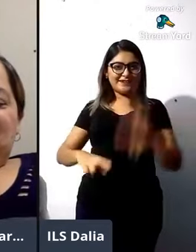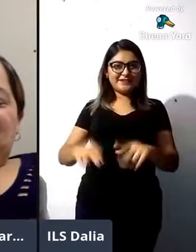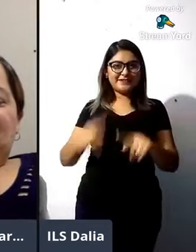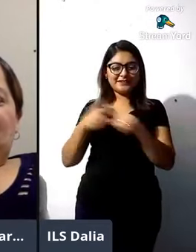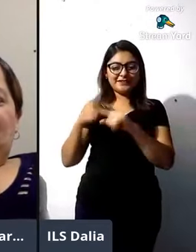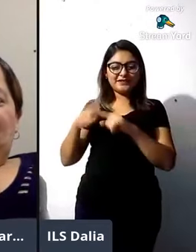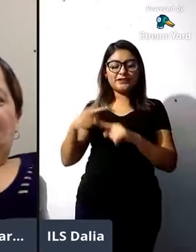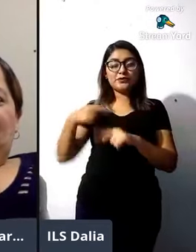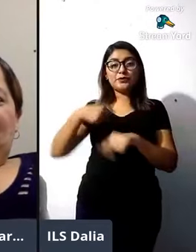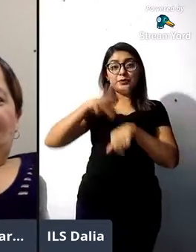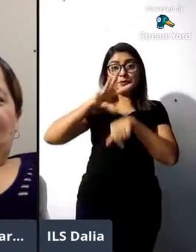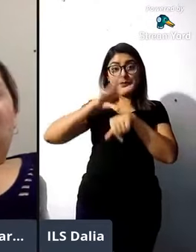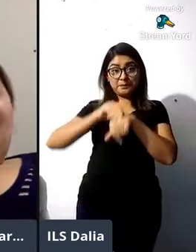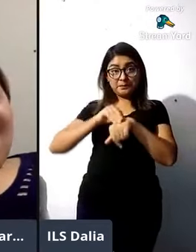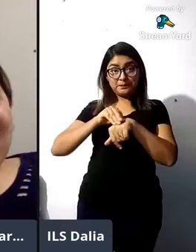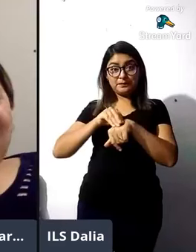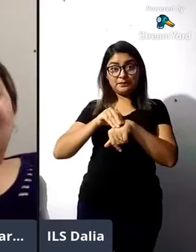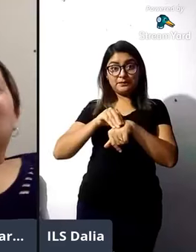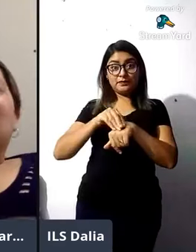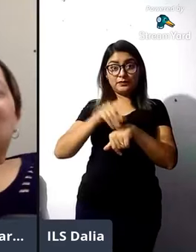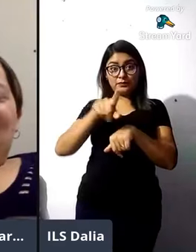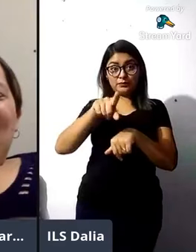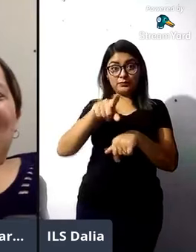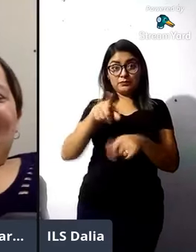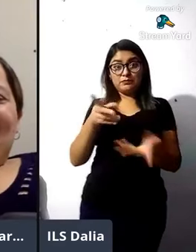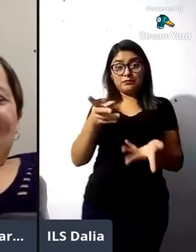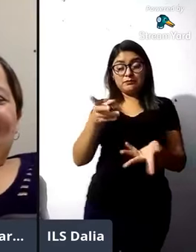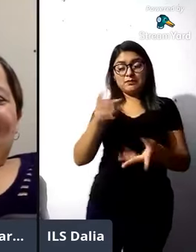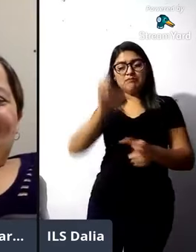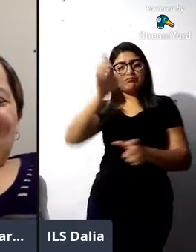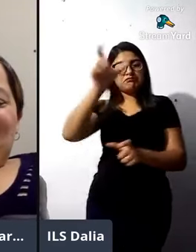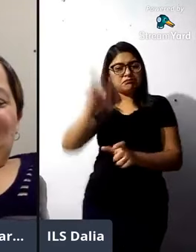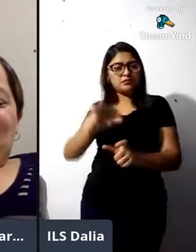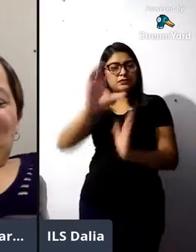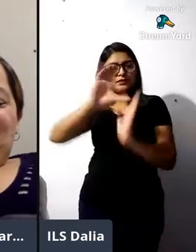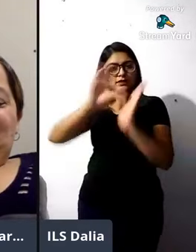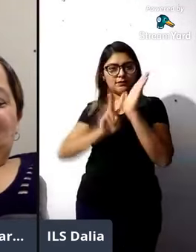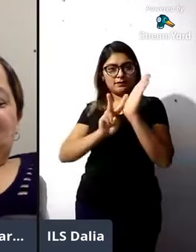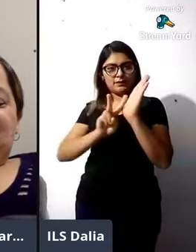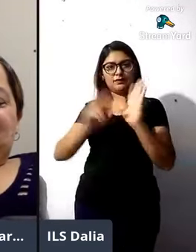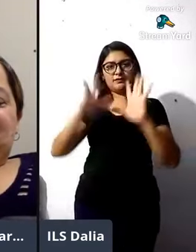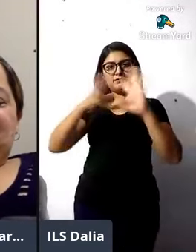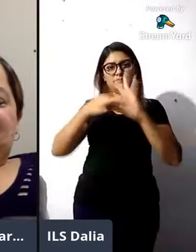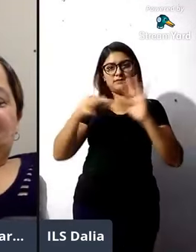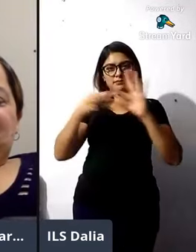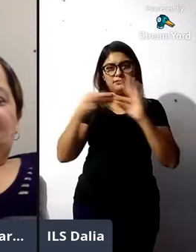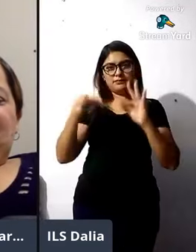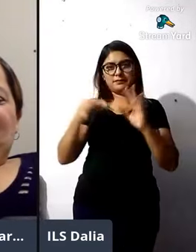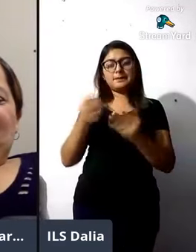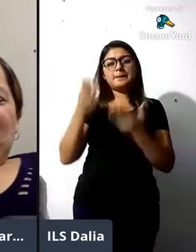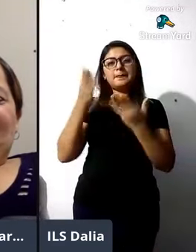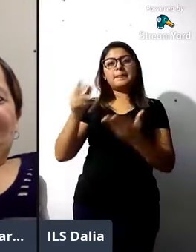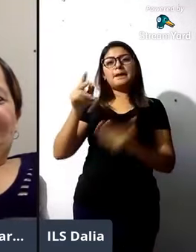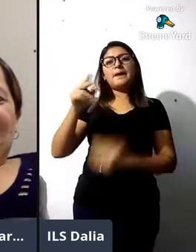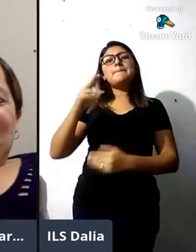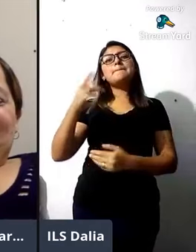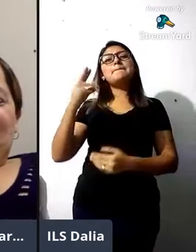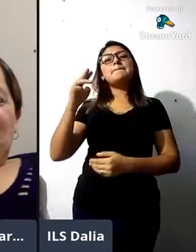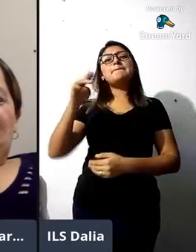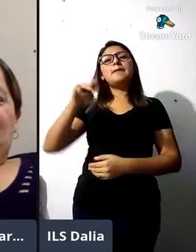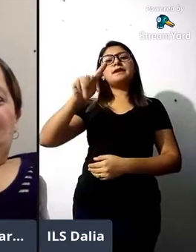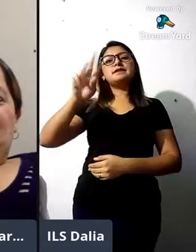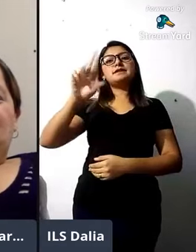maestra, a su semblanza curricular, si me lo permite. Gracias. Ella es la maestra Norma Aceves García, es maestra en